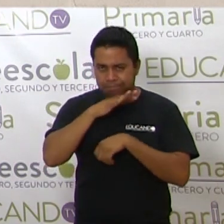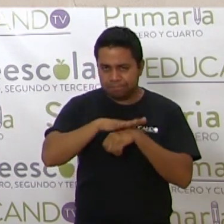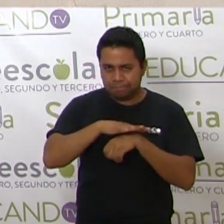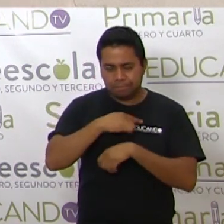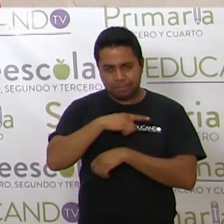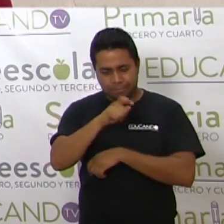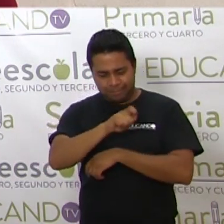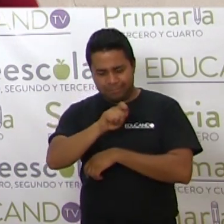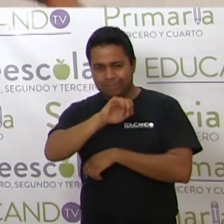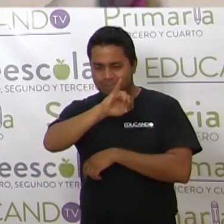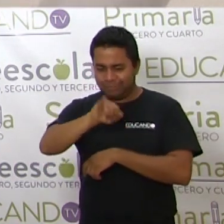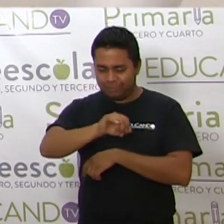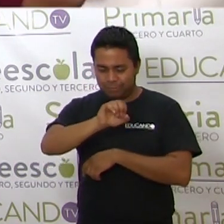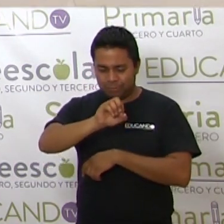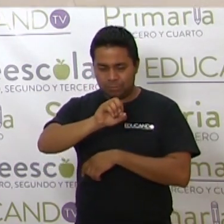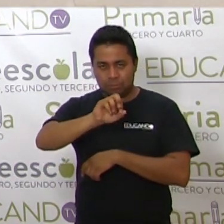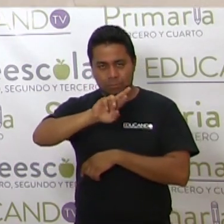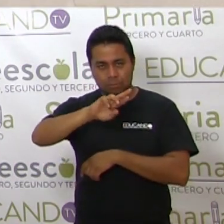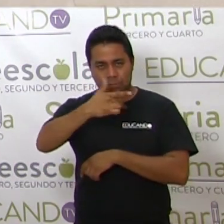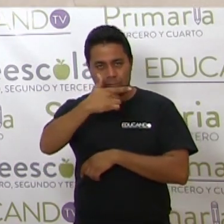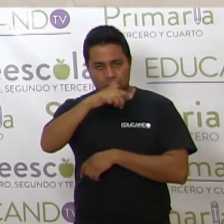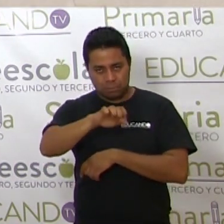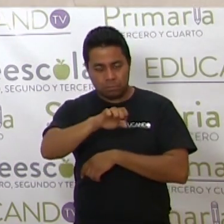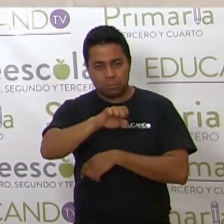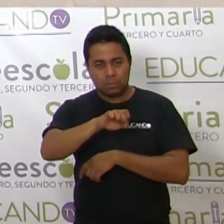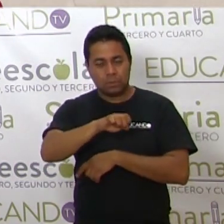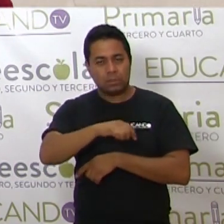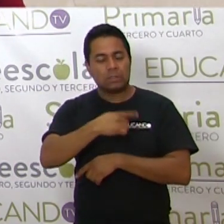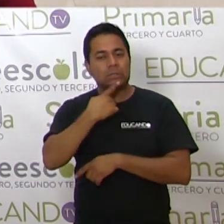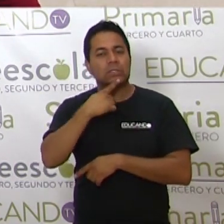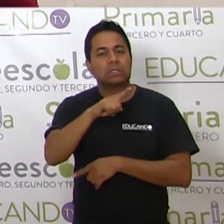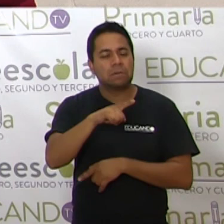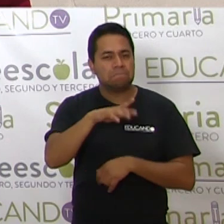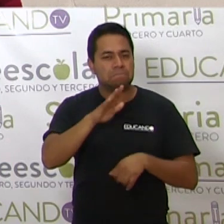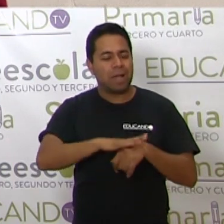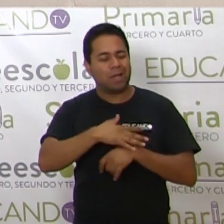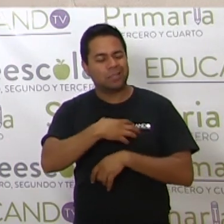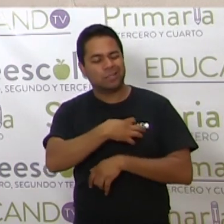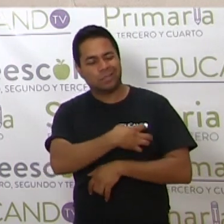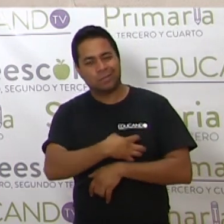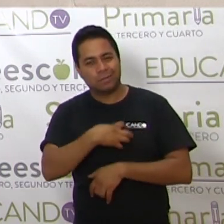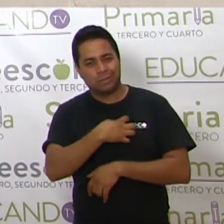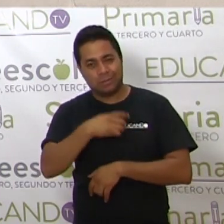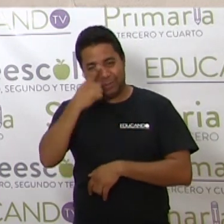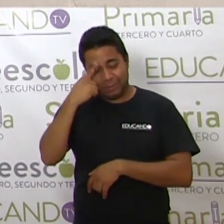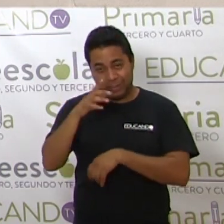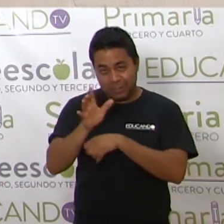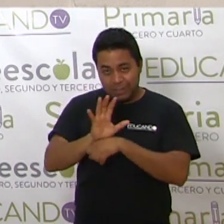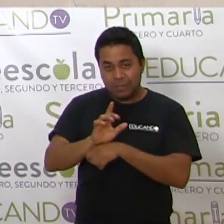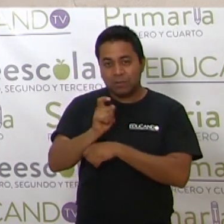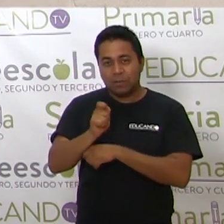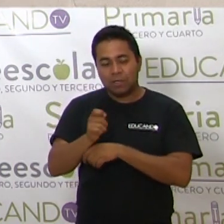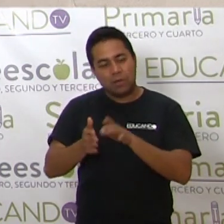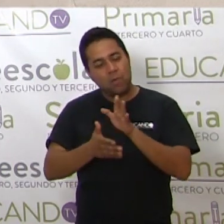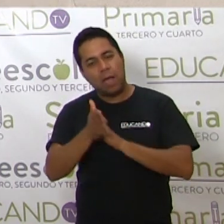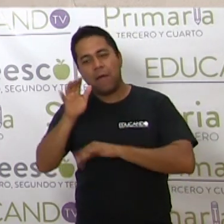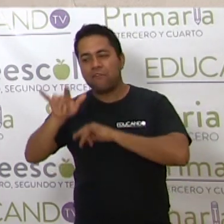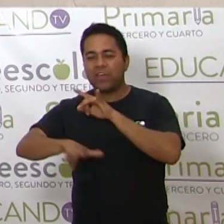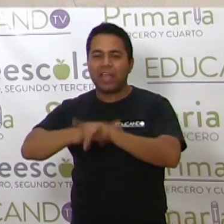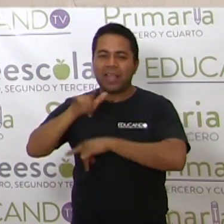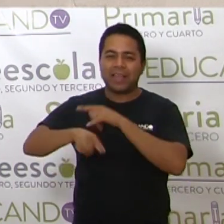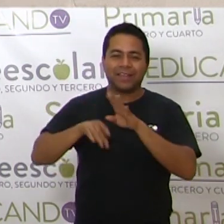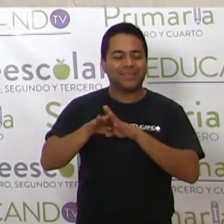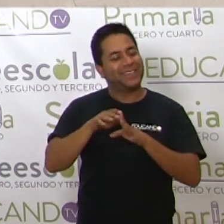novio jorge negrete y se supone que la parte más alegre de de las películas era cuando iban a la feria no